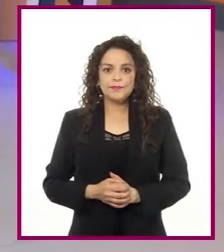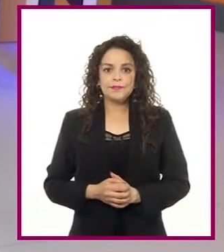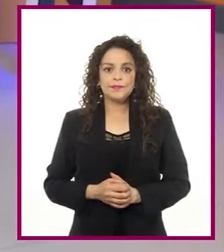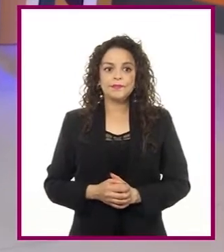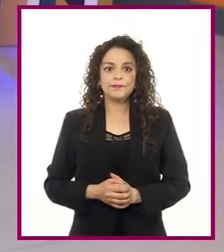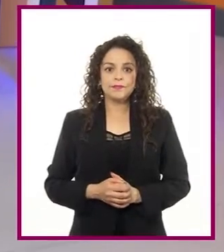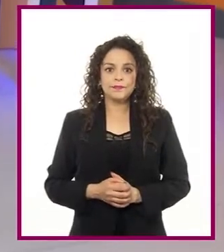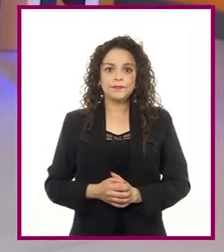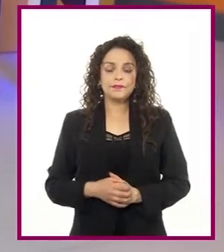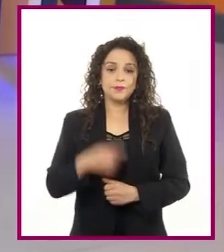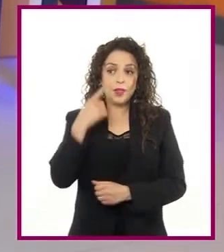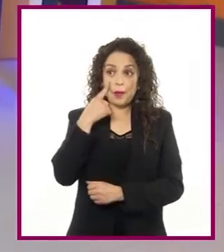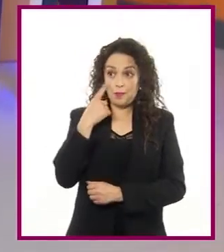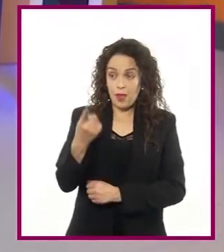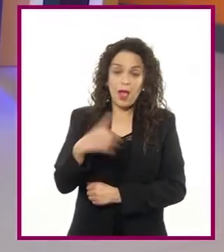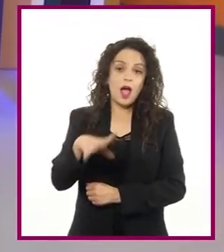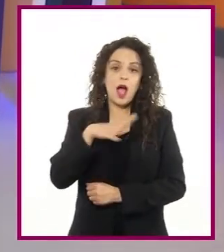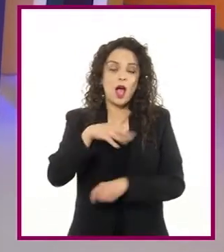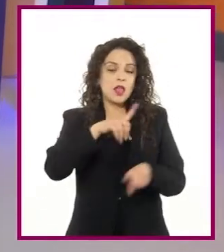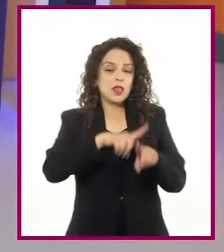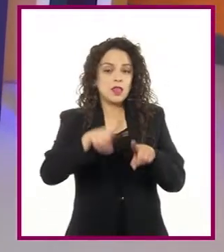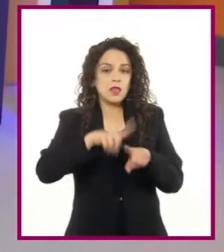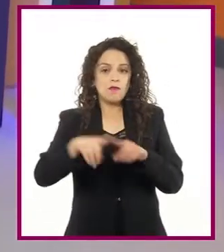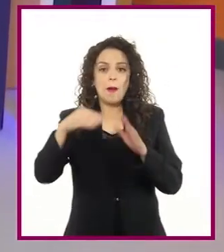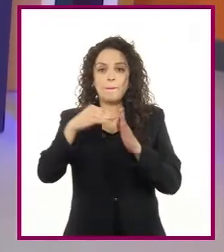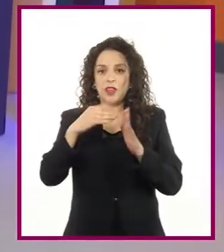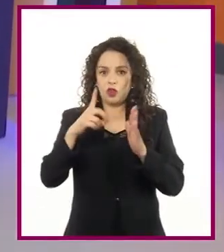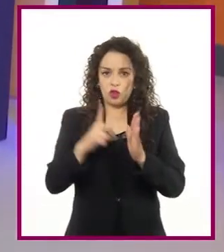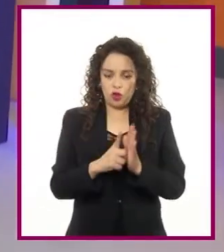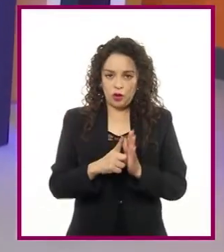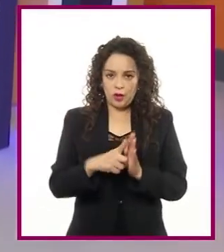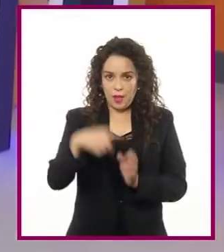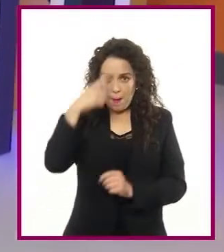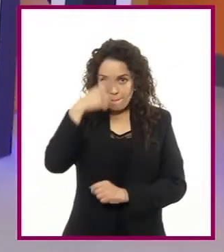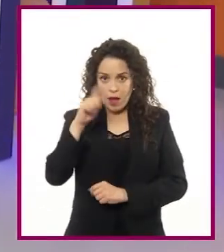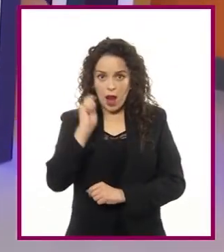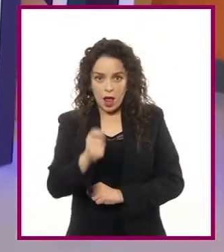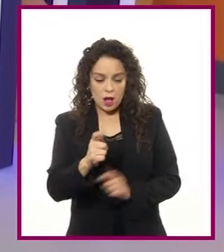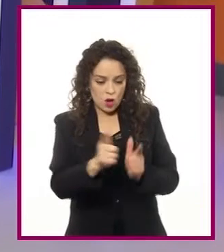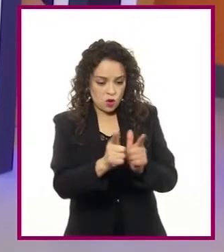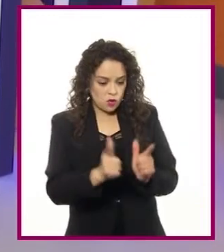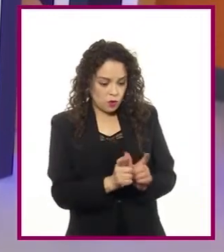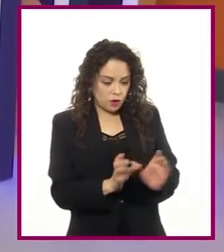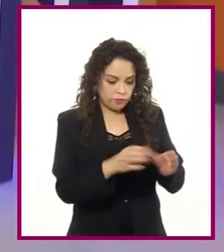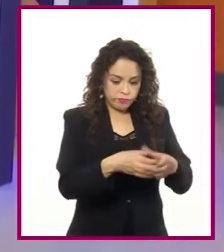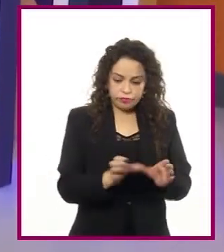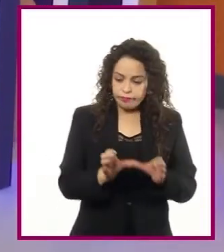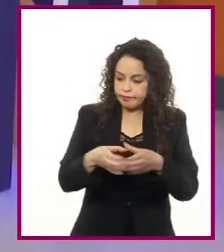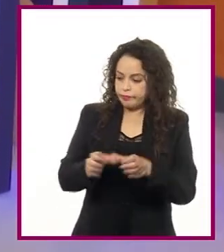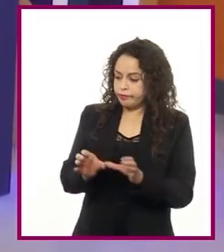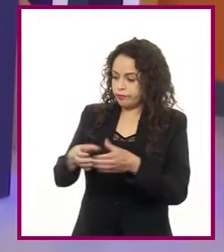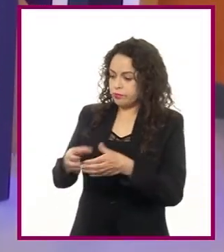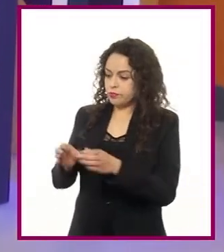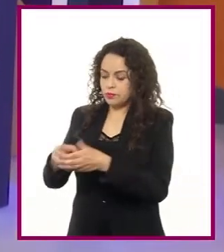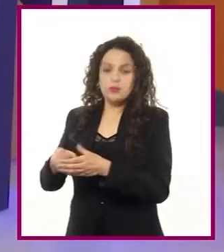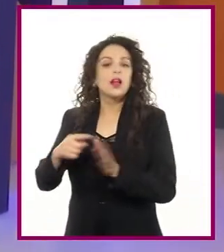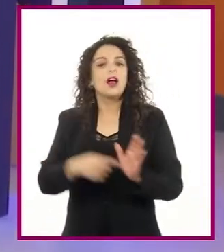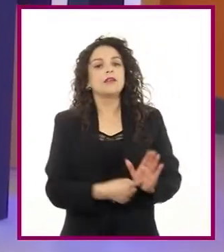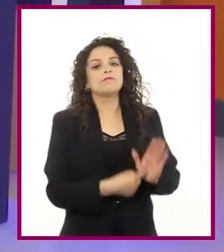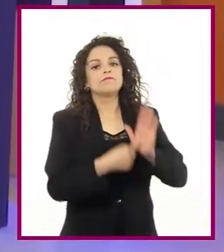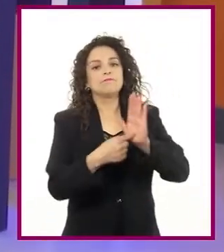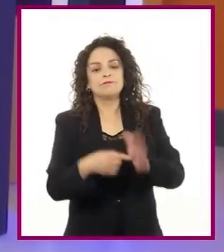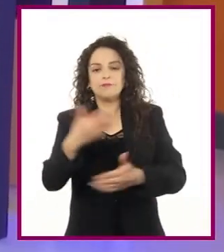Observaremos que existen diferentes métodos para agrupar, organizar y presentar